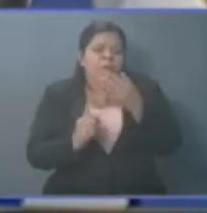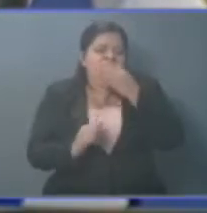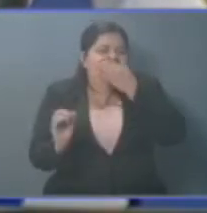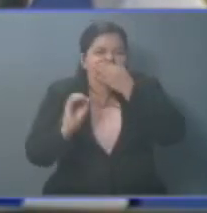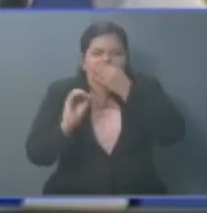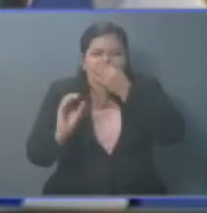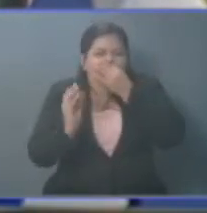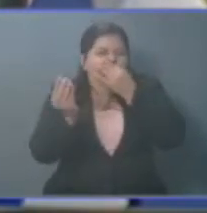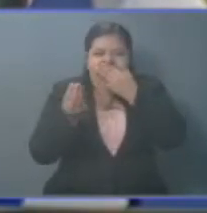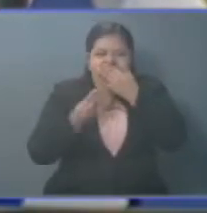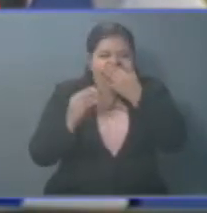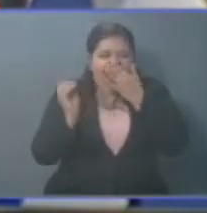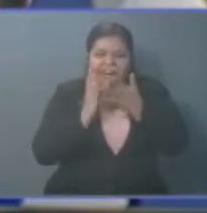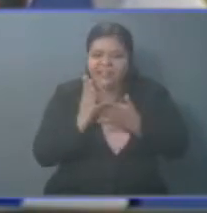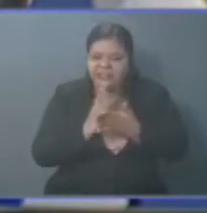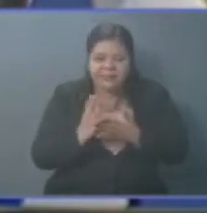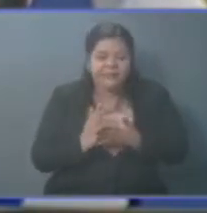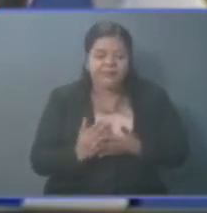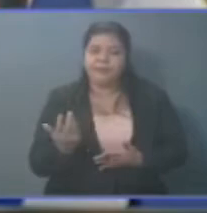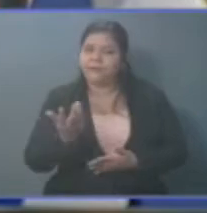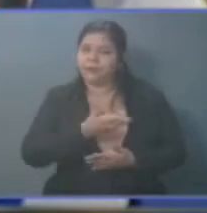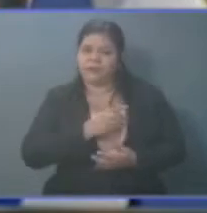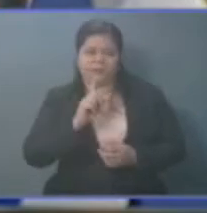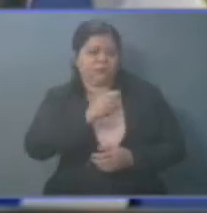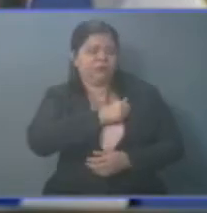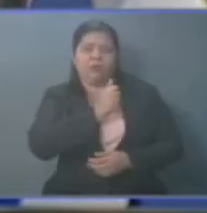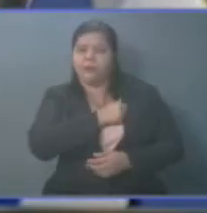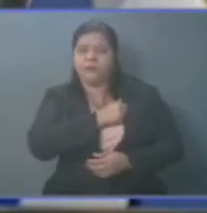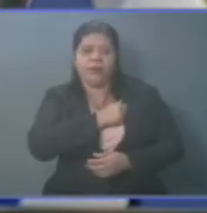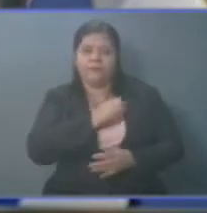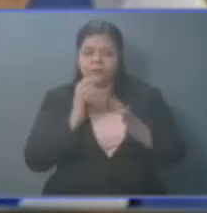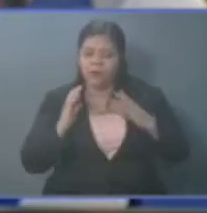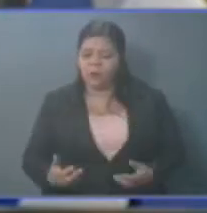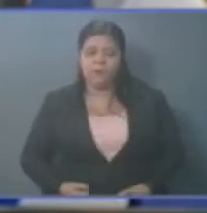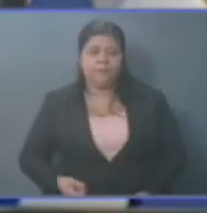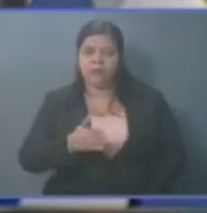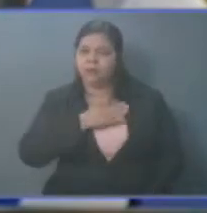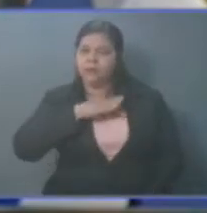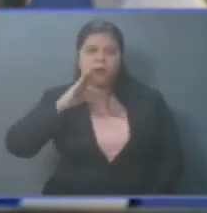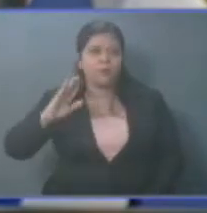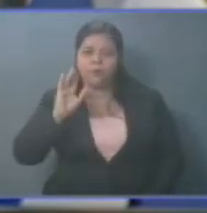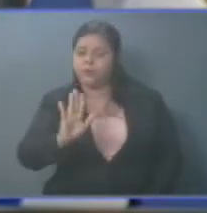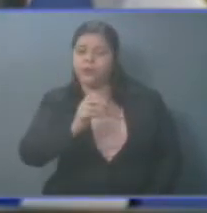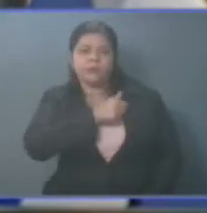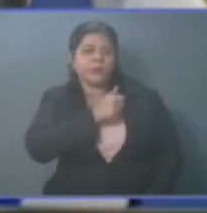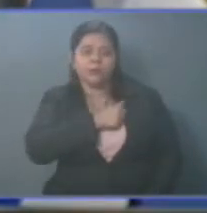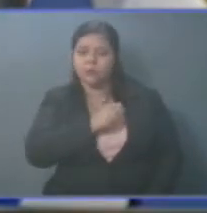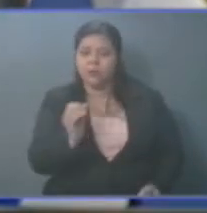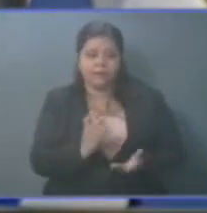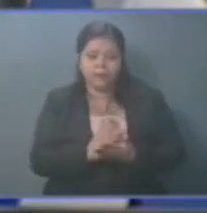llegado. Nosotros no somos responsables de que el gobierno no cumpla con sus obligaciones.